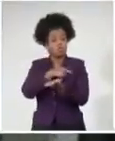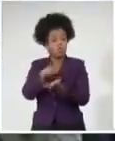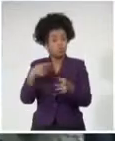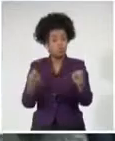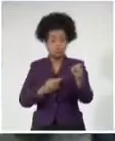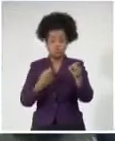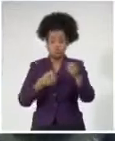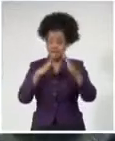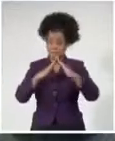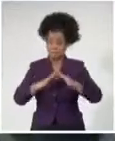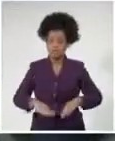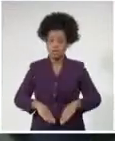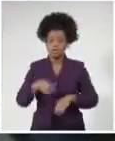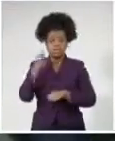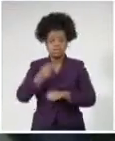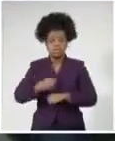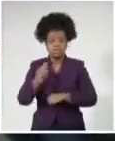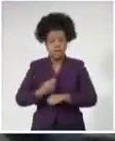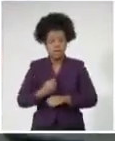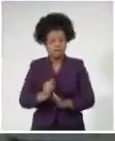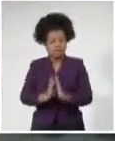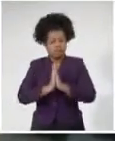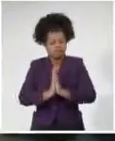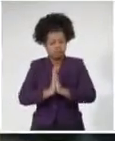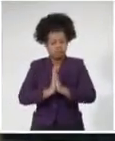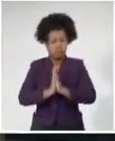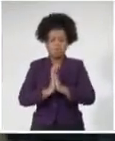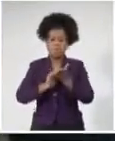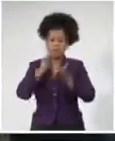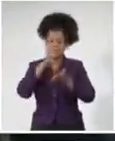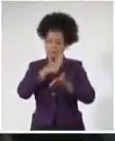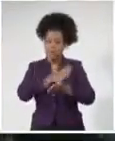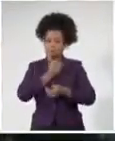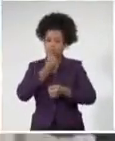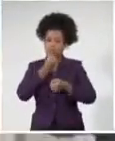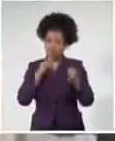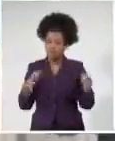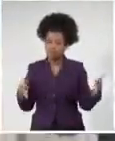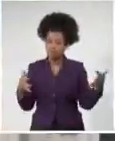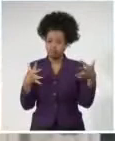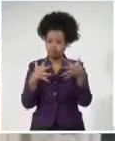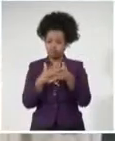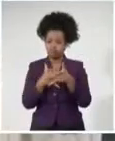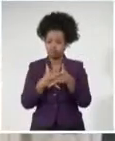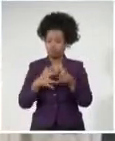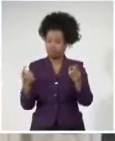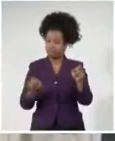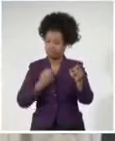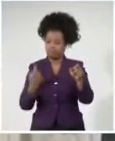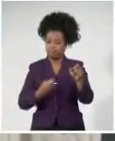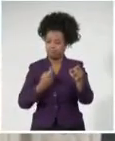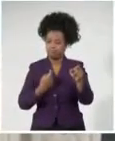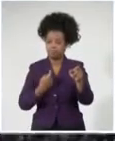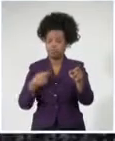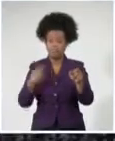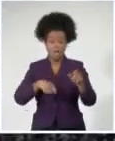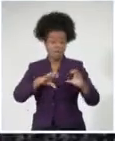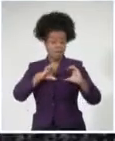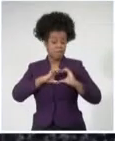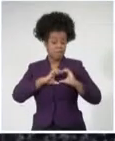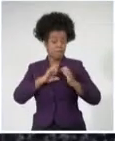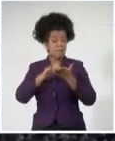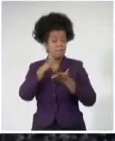de lo alto, debe ser implorada y solo la podemos construir verdaderamente si la tenemos en nuestro corazón. La paz